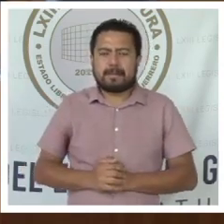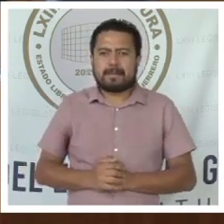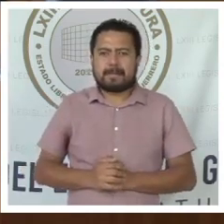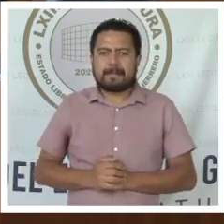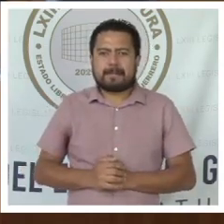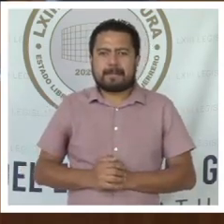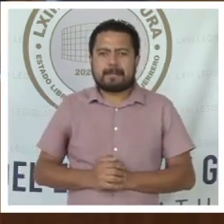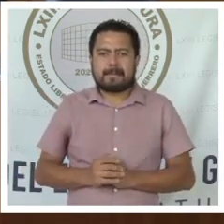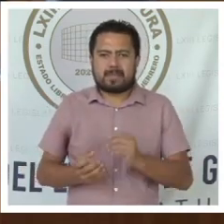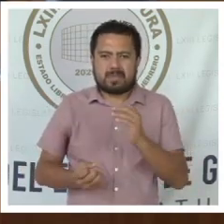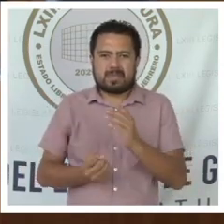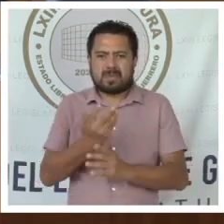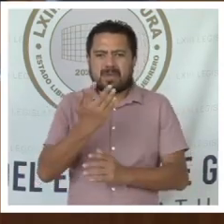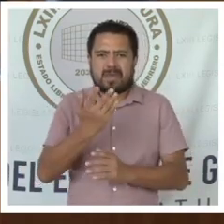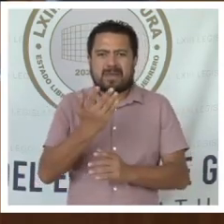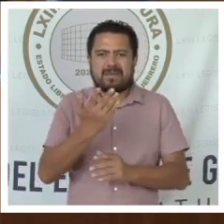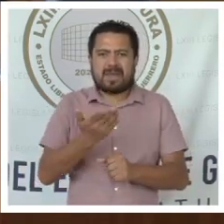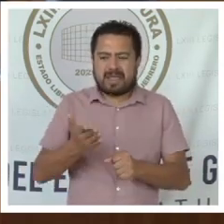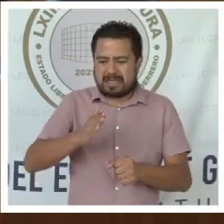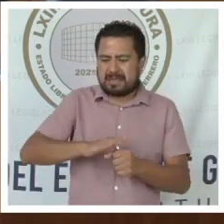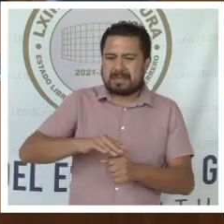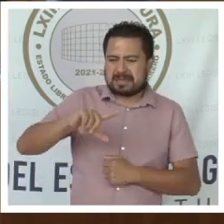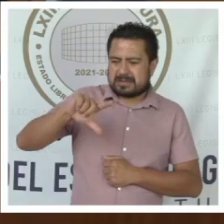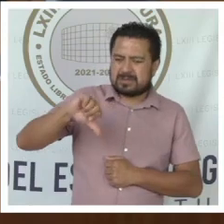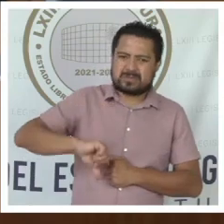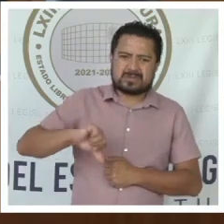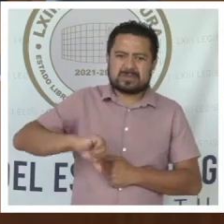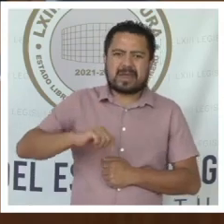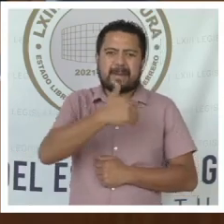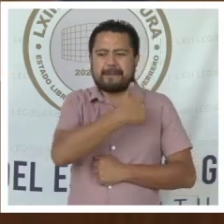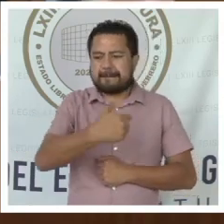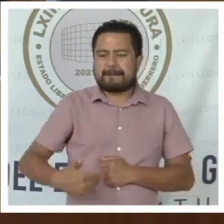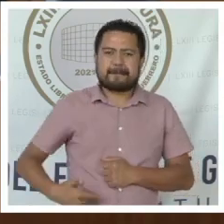en la nueva administración de nuestro presidente